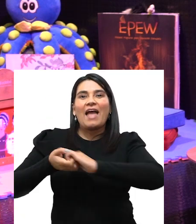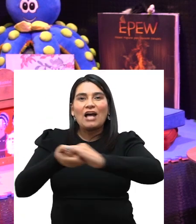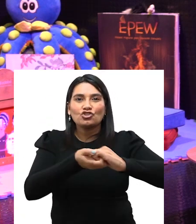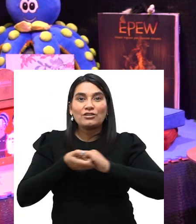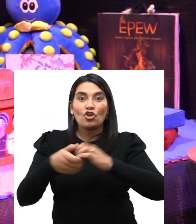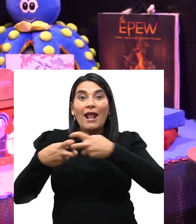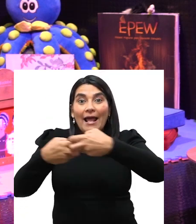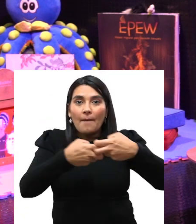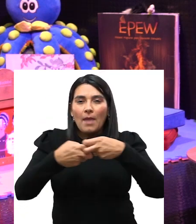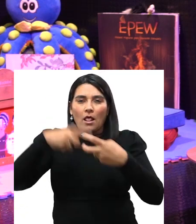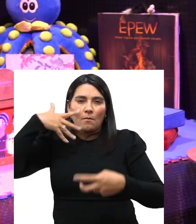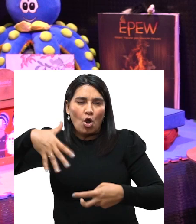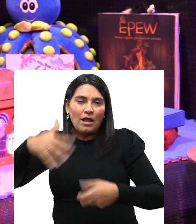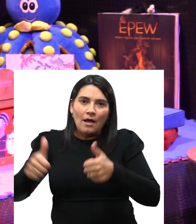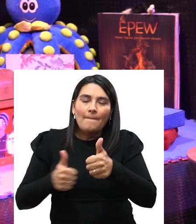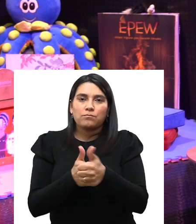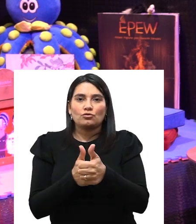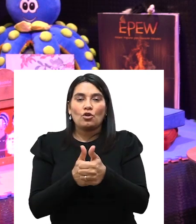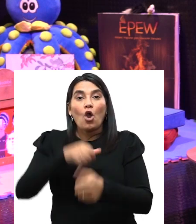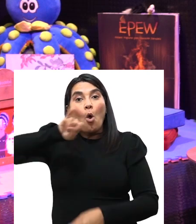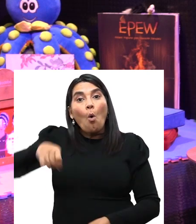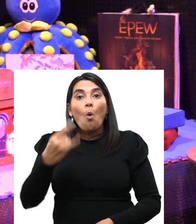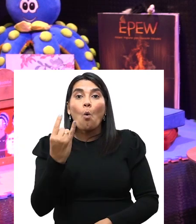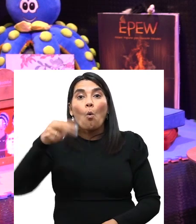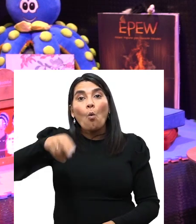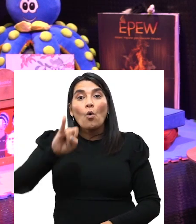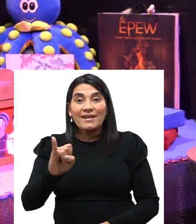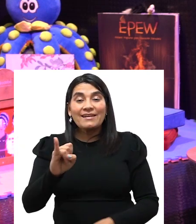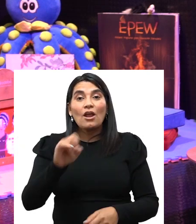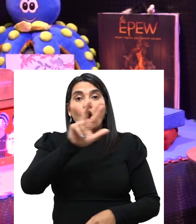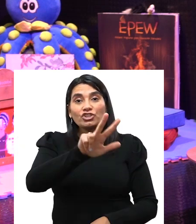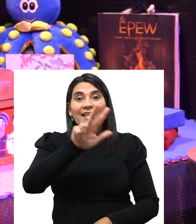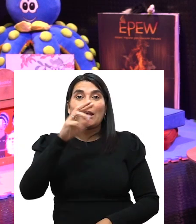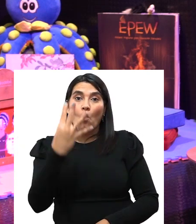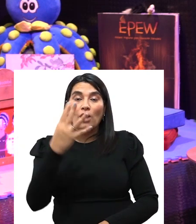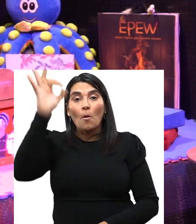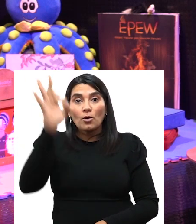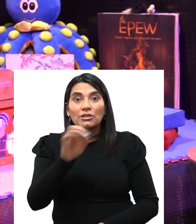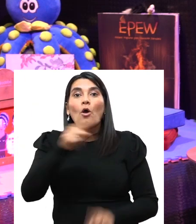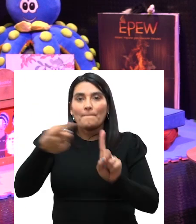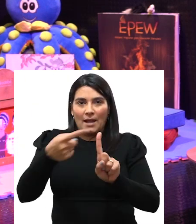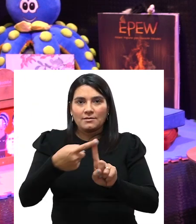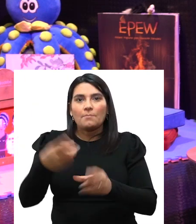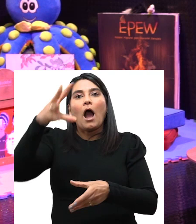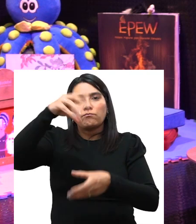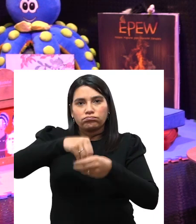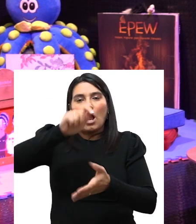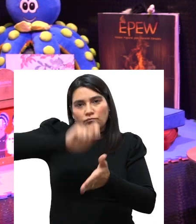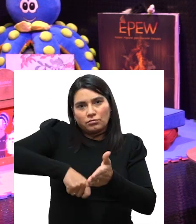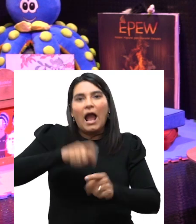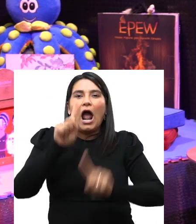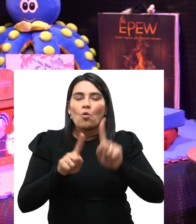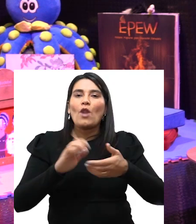fundamental. En Junji, el 84% de las y los funcionarios participan en alguna de nuestras